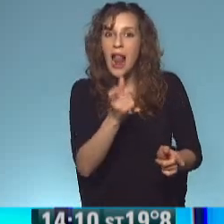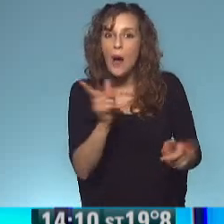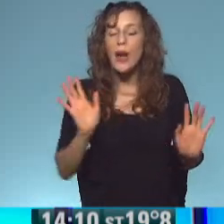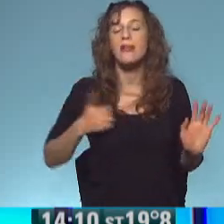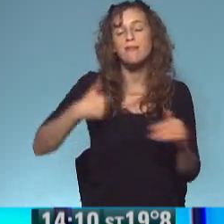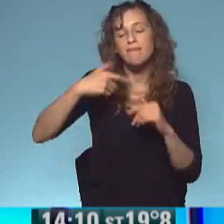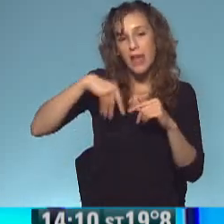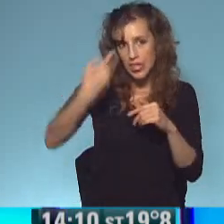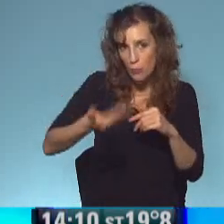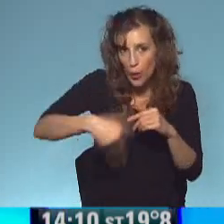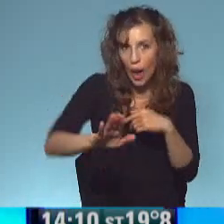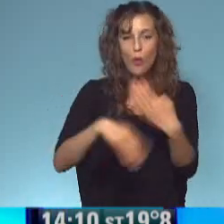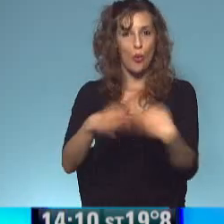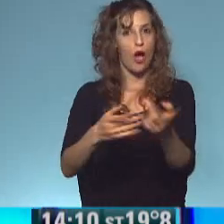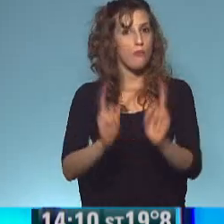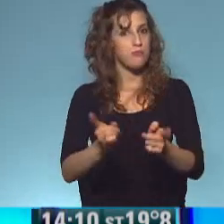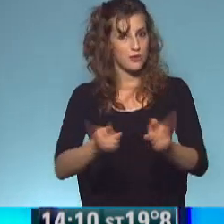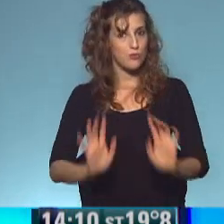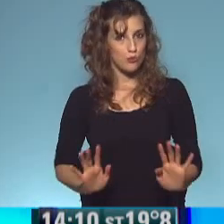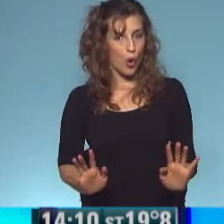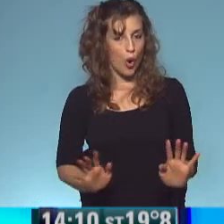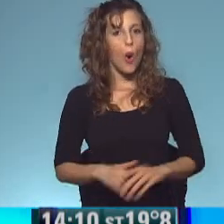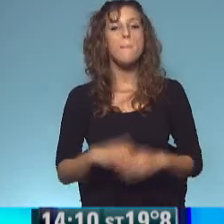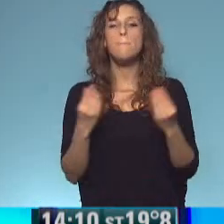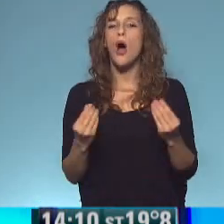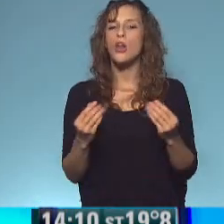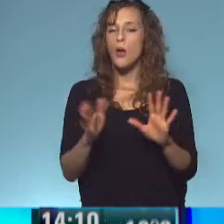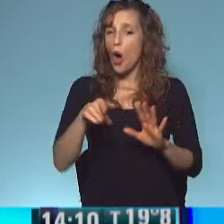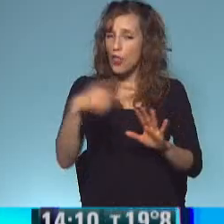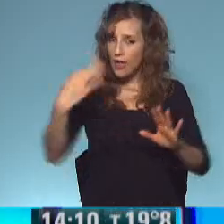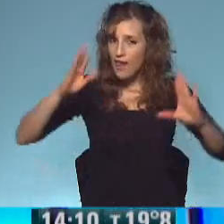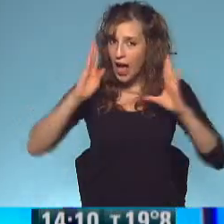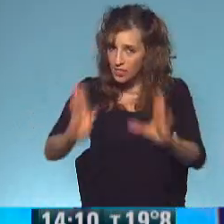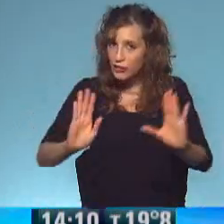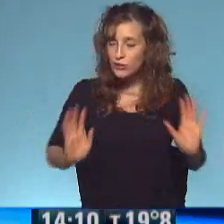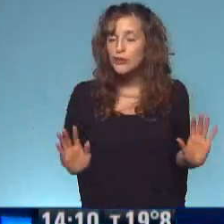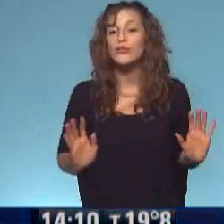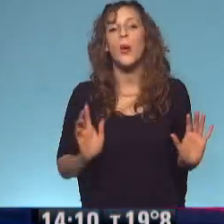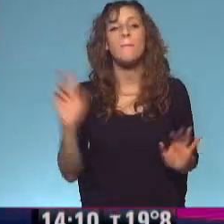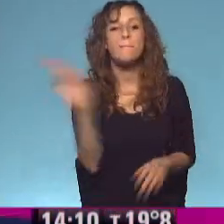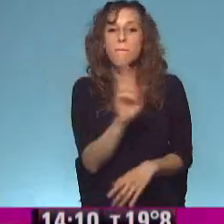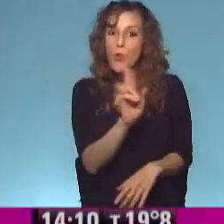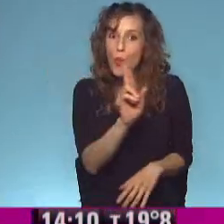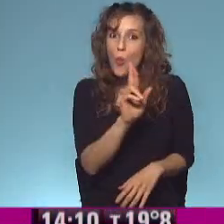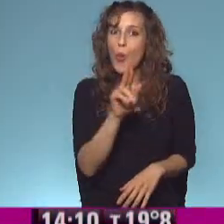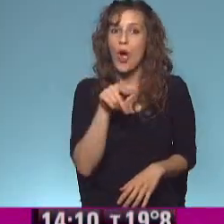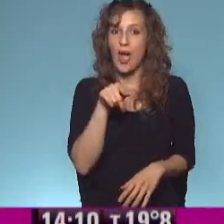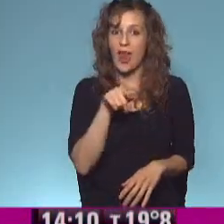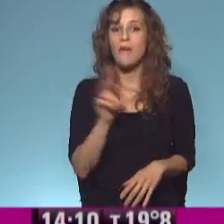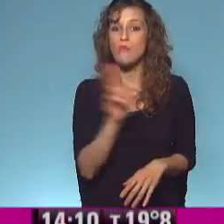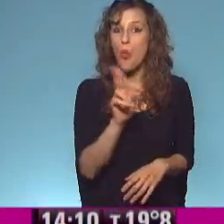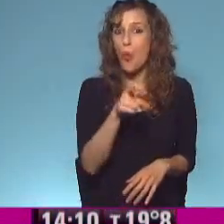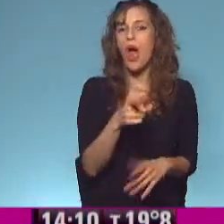acá. Presten atención porque la chica del video, Genoveva, es muy parecida a uno de nosotros